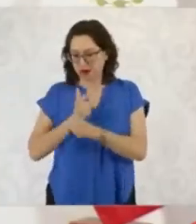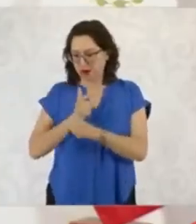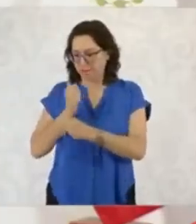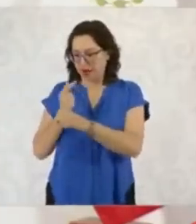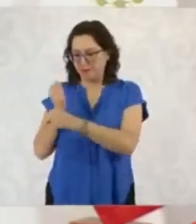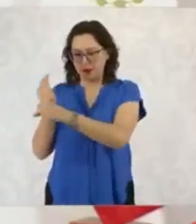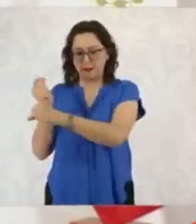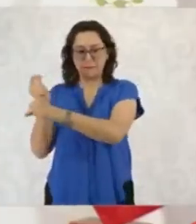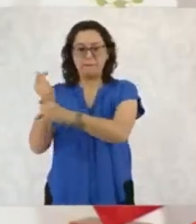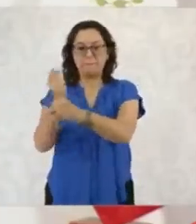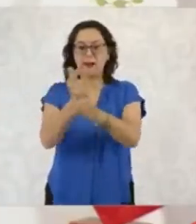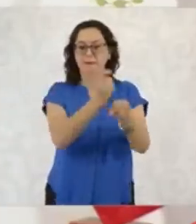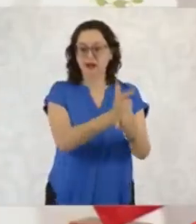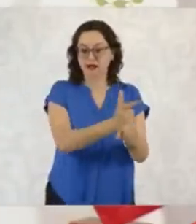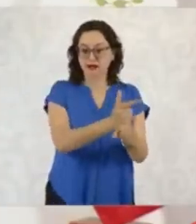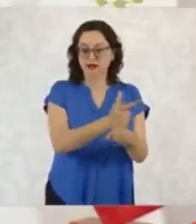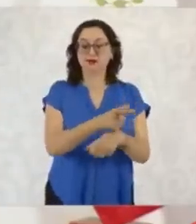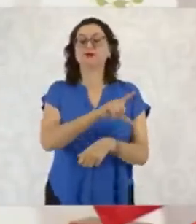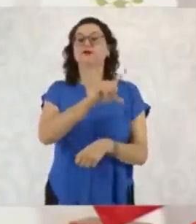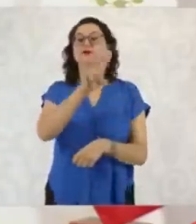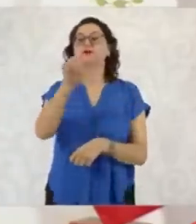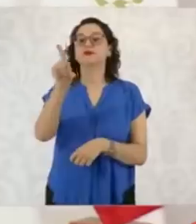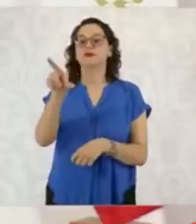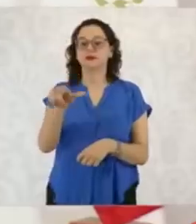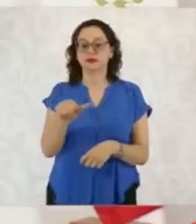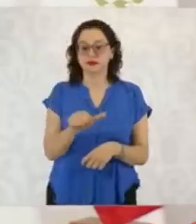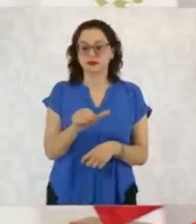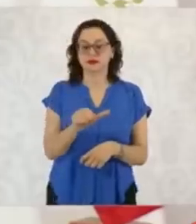Con posterioridad se presentó